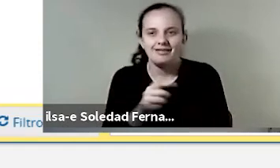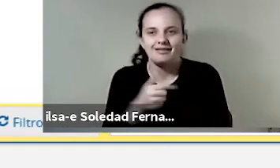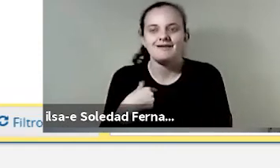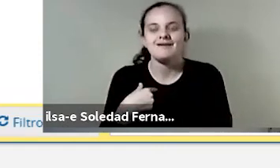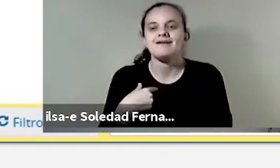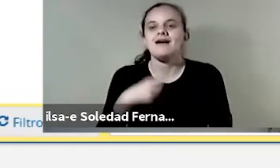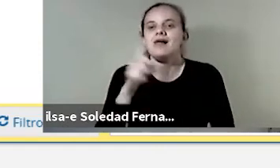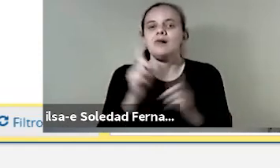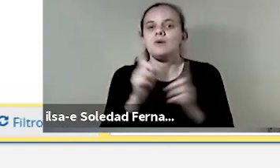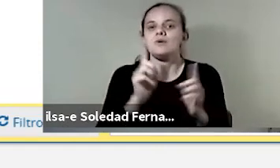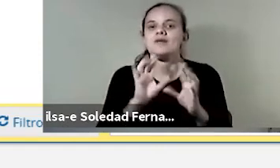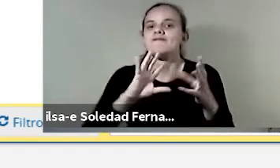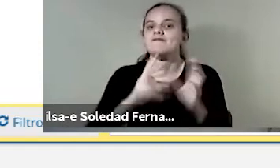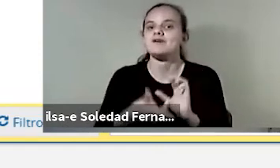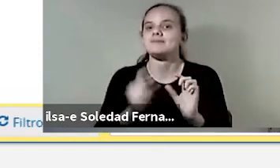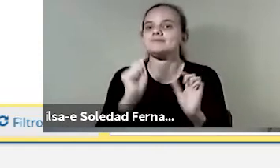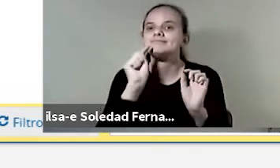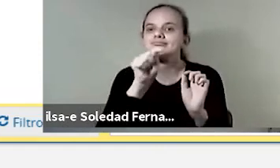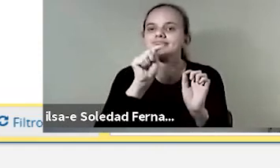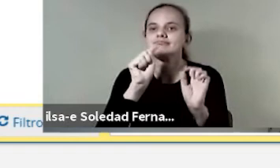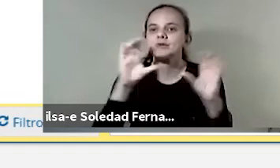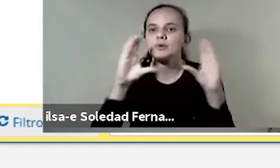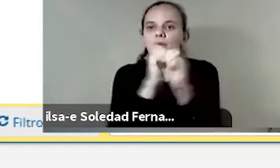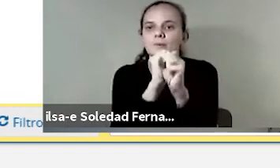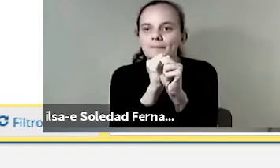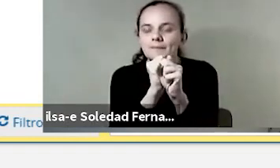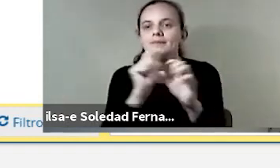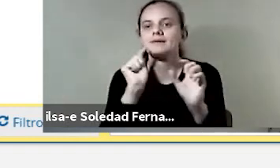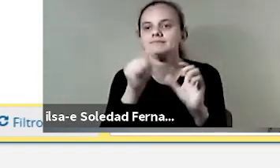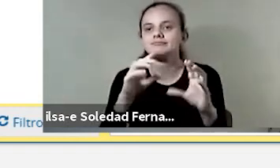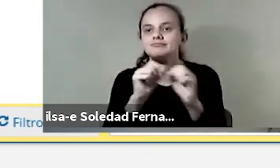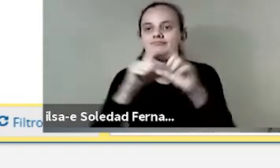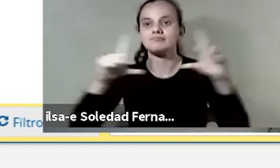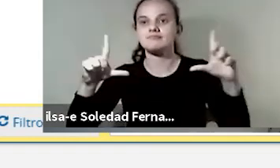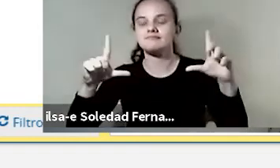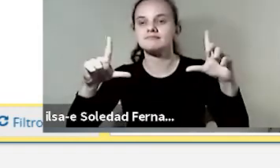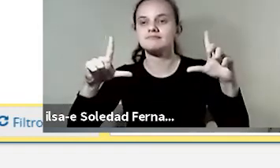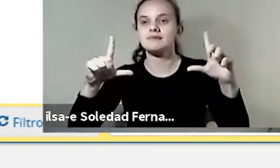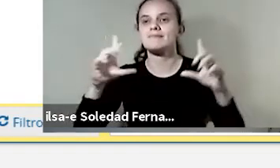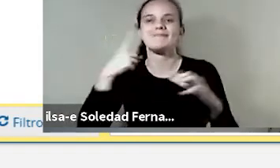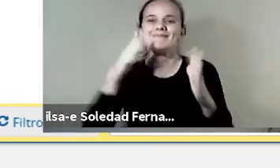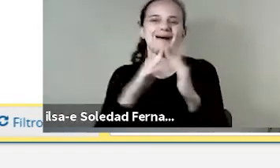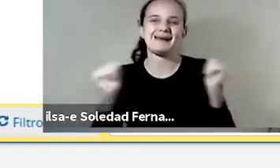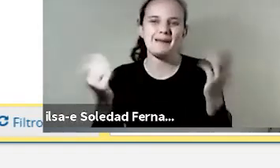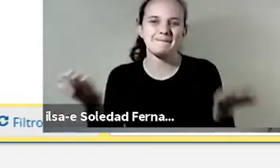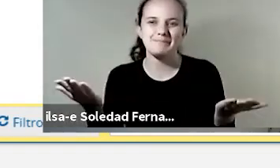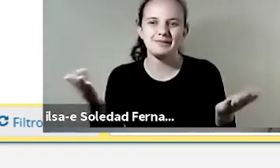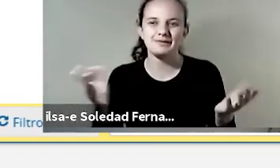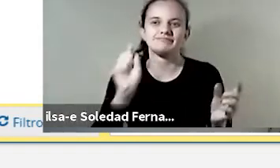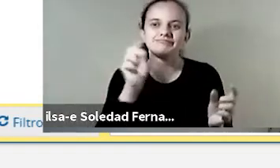más ejemplos, tiene, lo que a mí me gusta más es los filtros. Tiene estos filtros nos va a